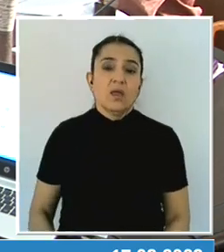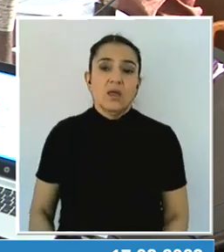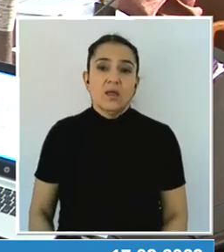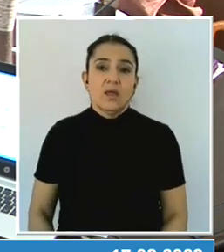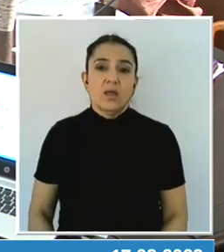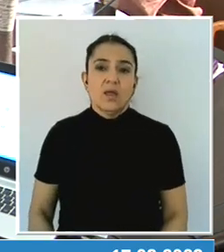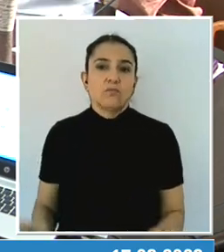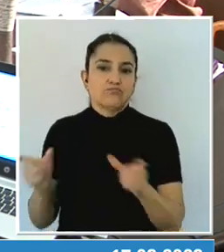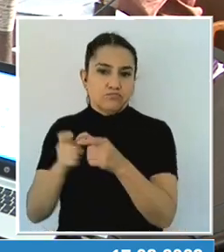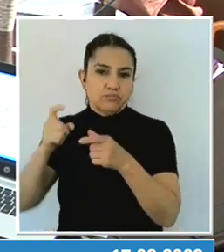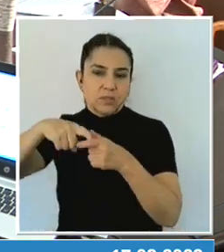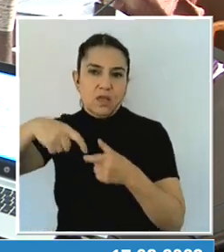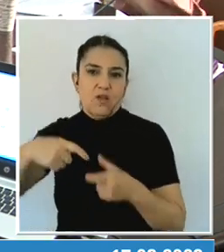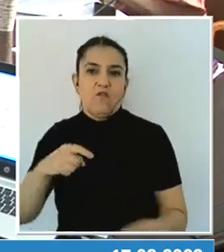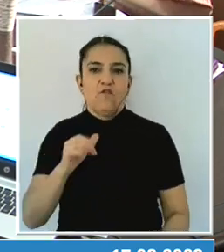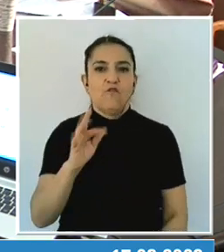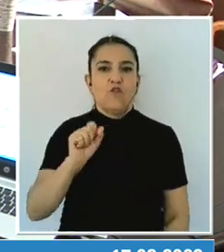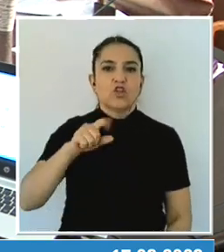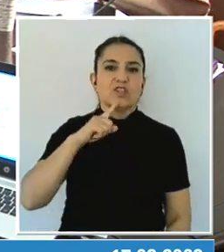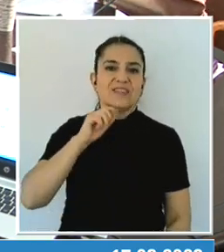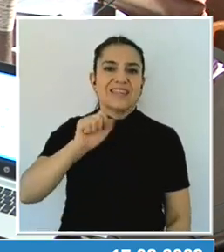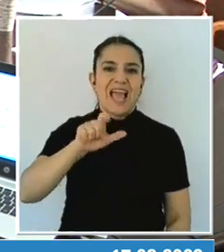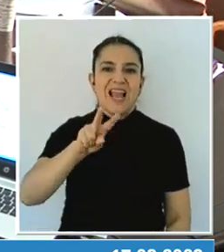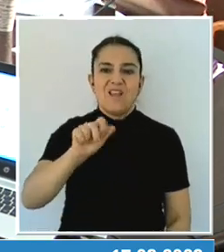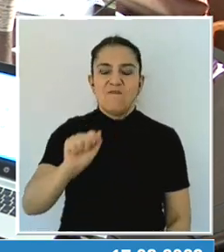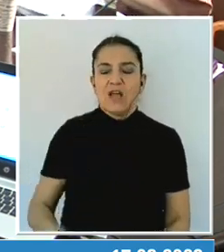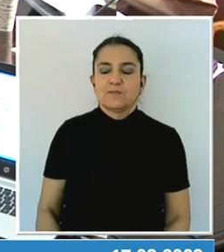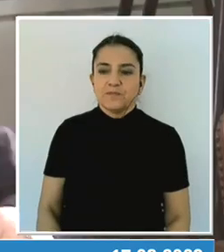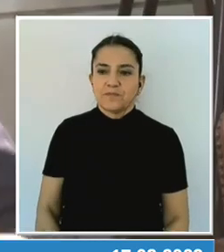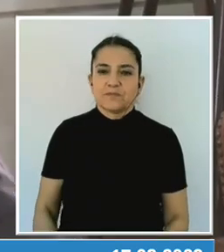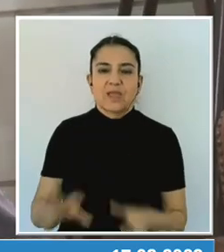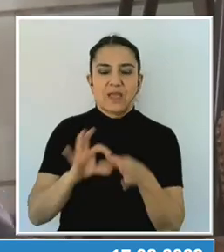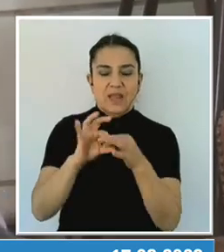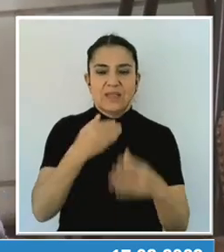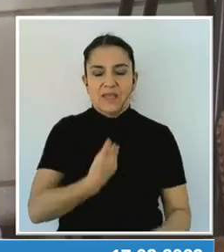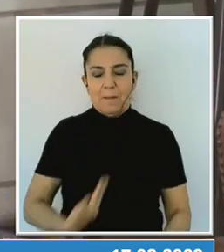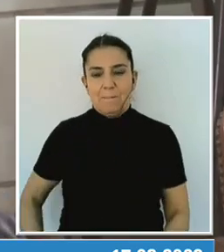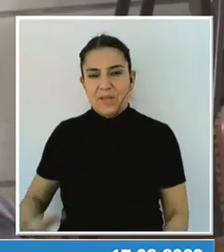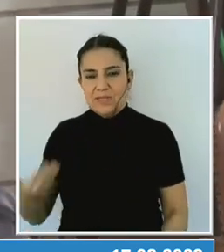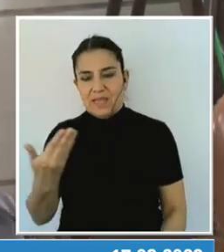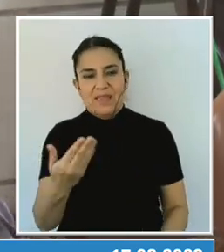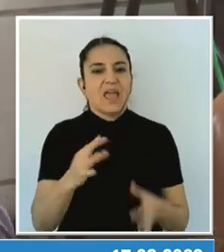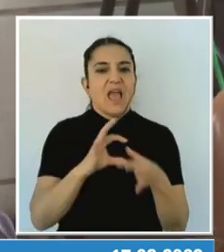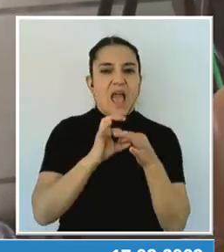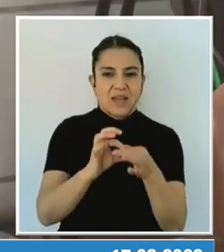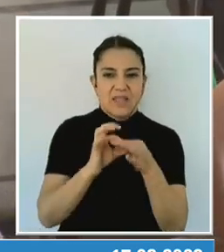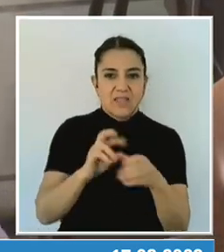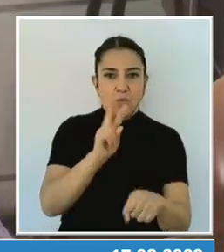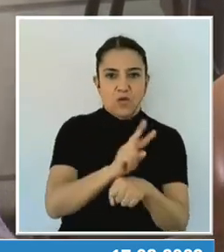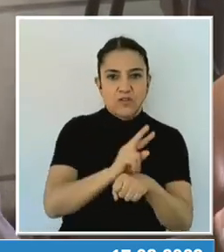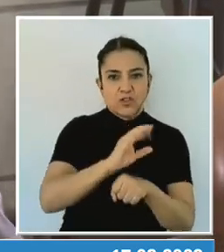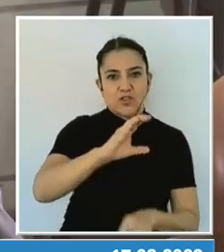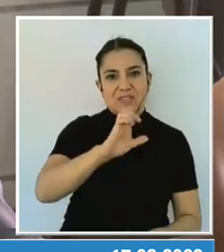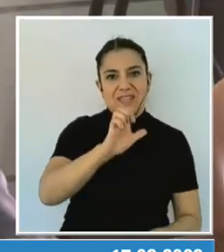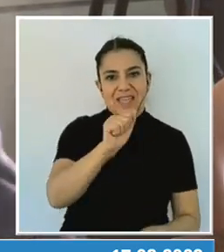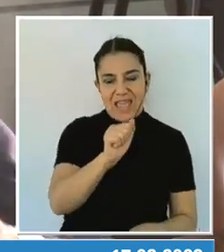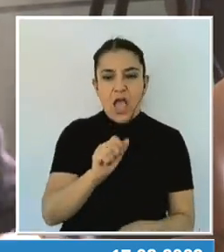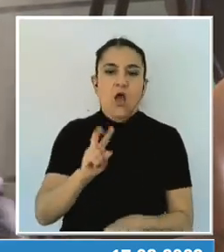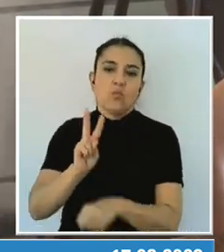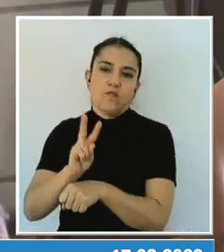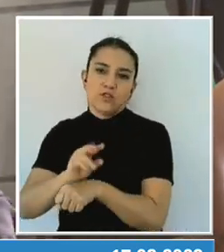Muchas gracias, presidente. Por su intermedio, agradecer a los profesores Sea y Zúñiga por sus